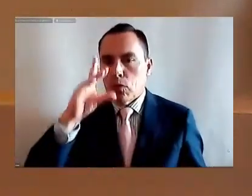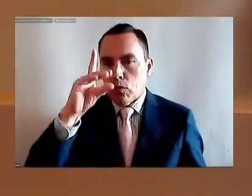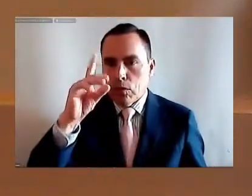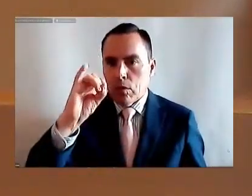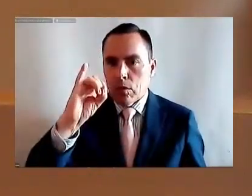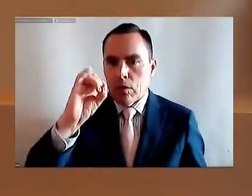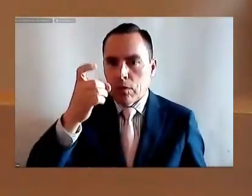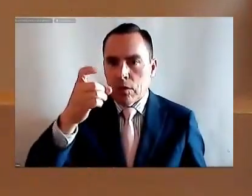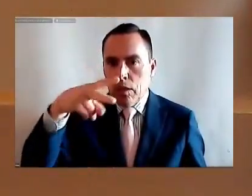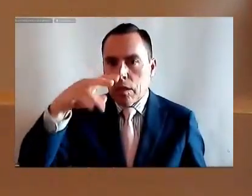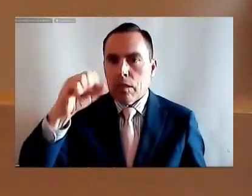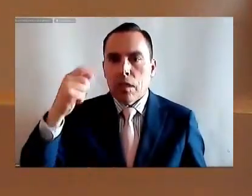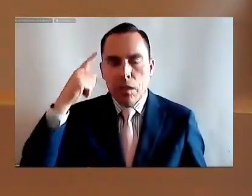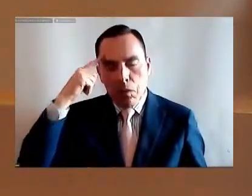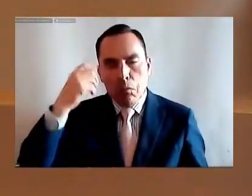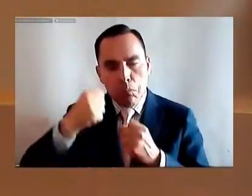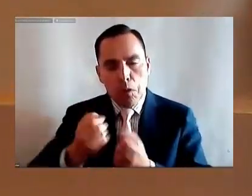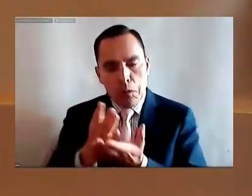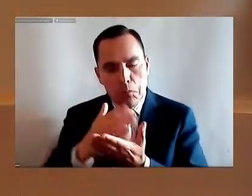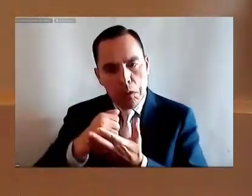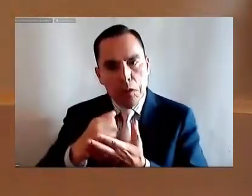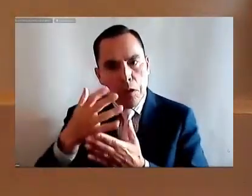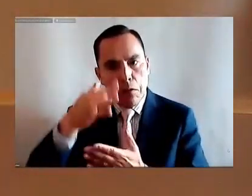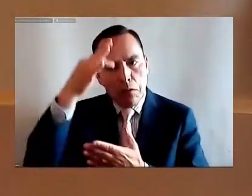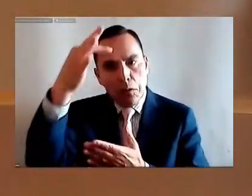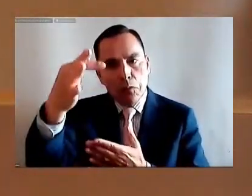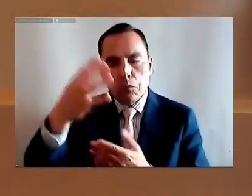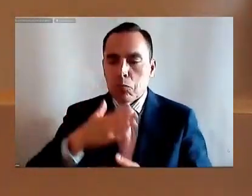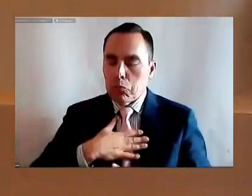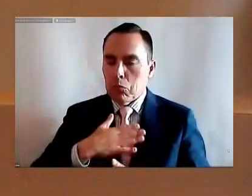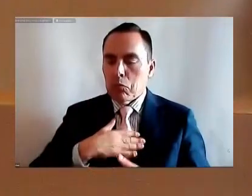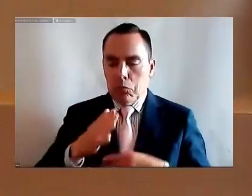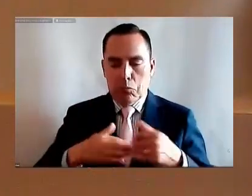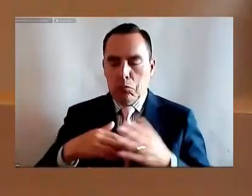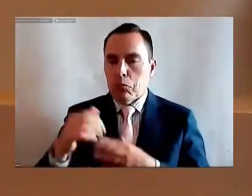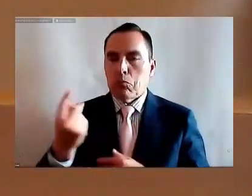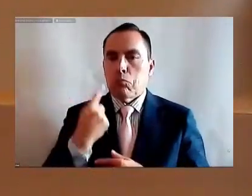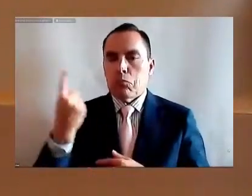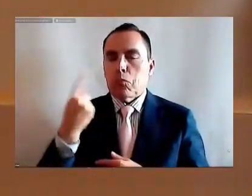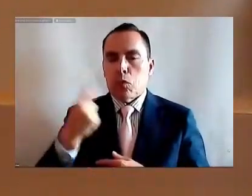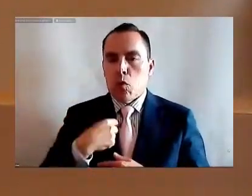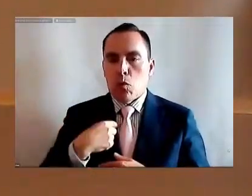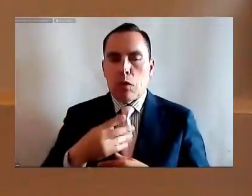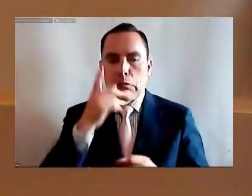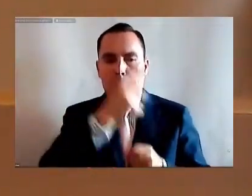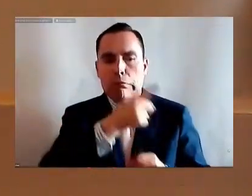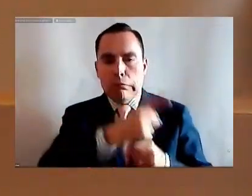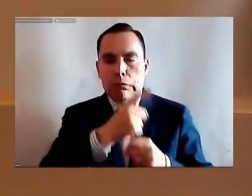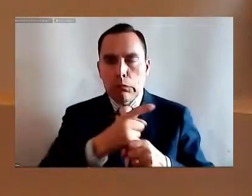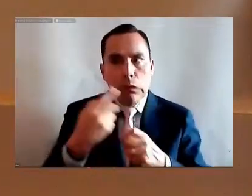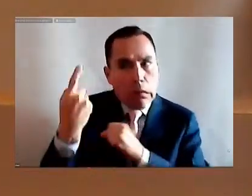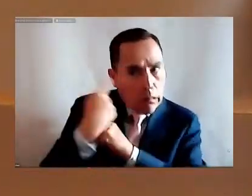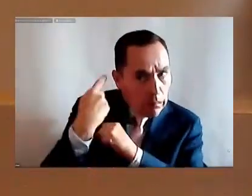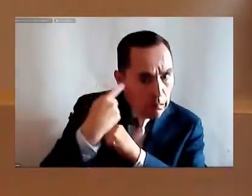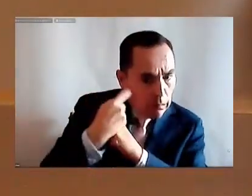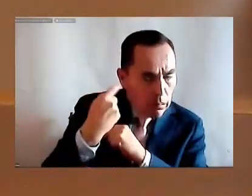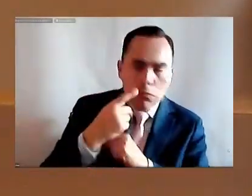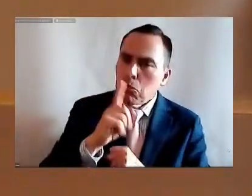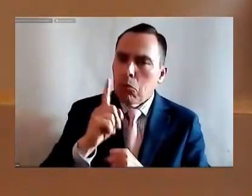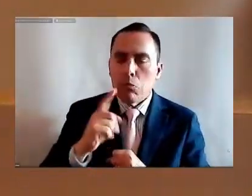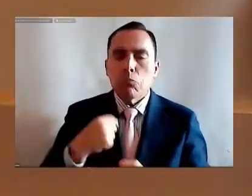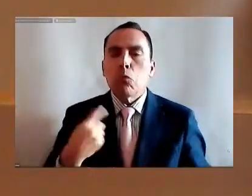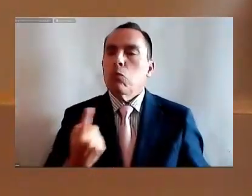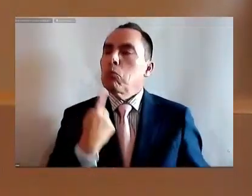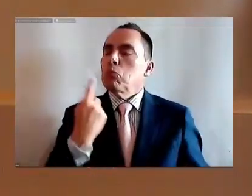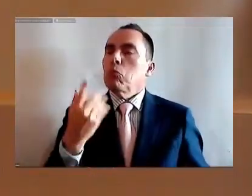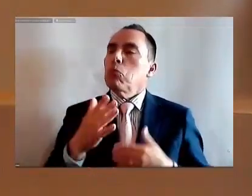futuro y tener una autonomía en ese sentido y no estar bajo dominación, ¿no? Entonces, podemos decir que dignidad y autonomía